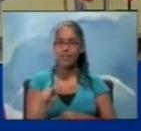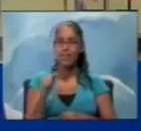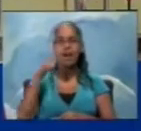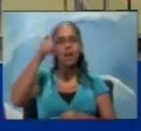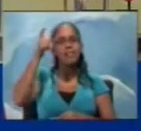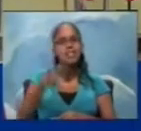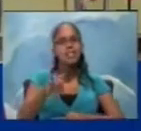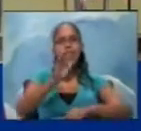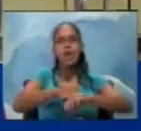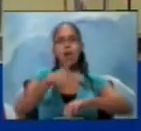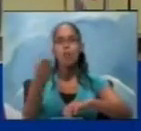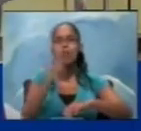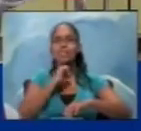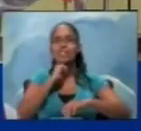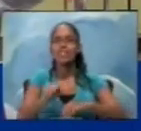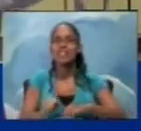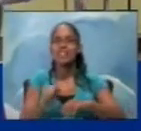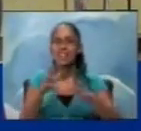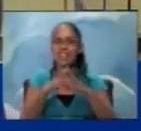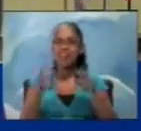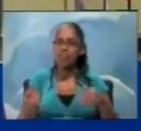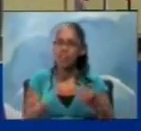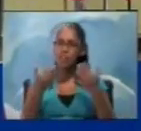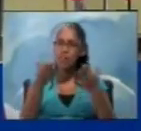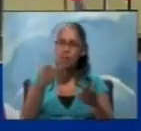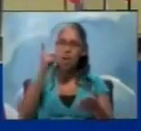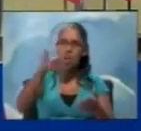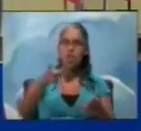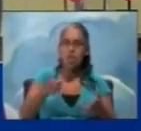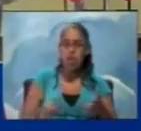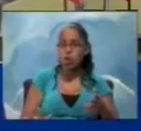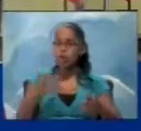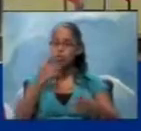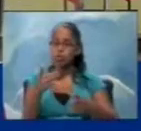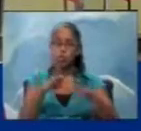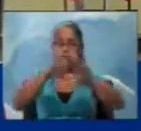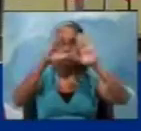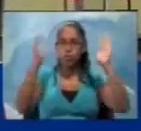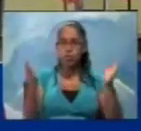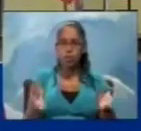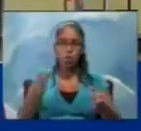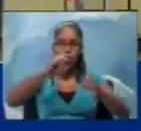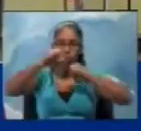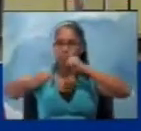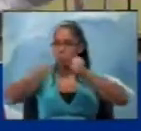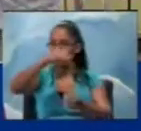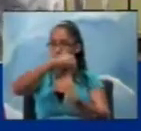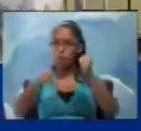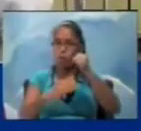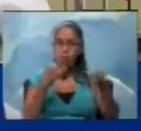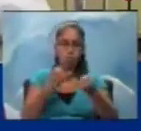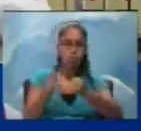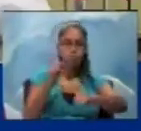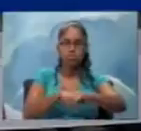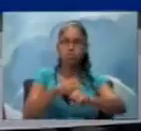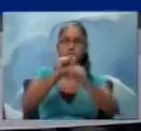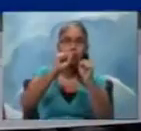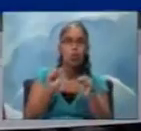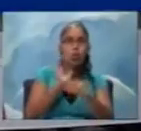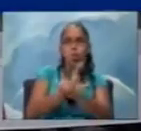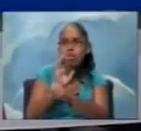Sería porque Él andaba en un papamóvil, Él andaba en último modelo. No.